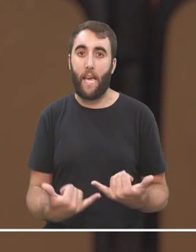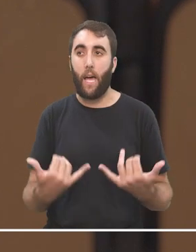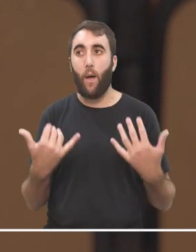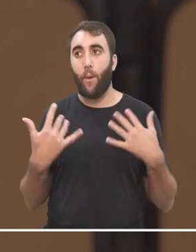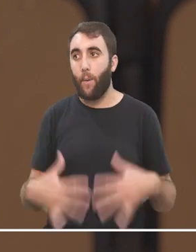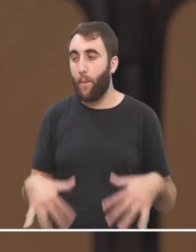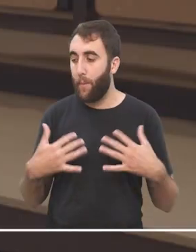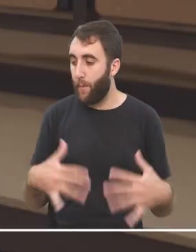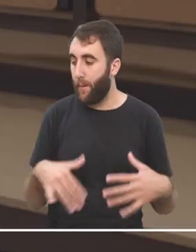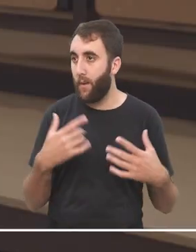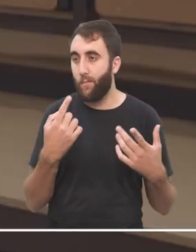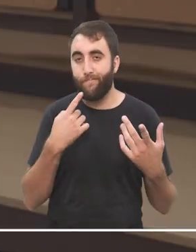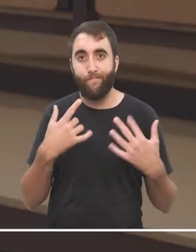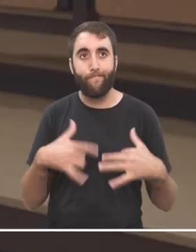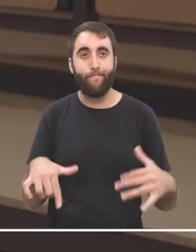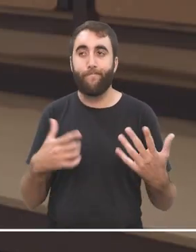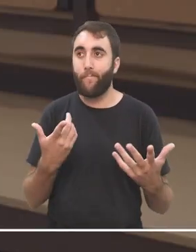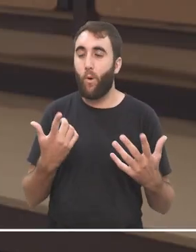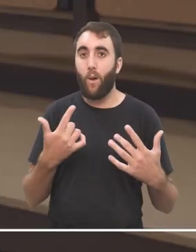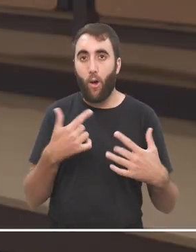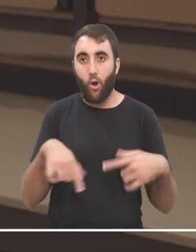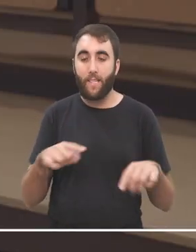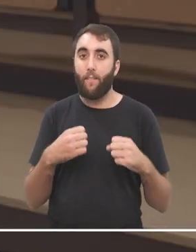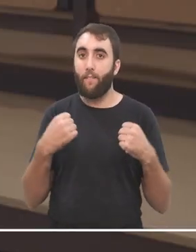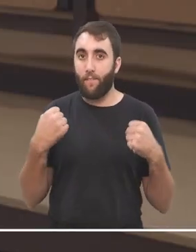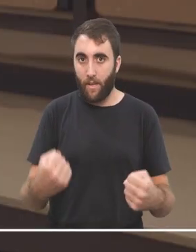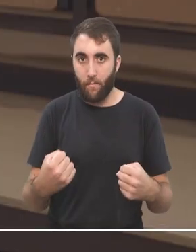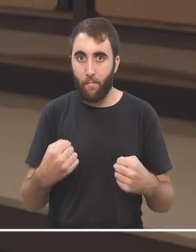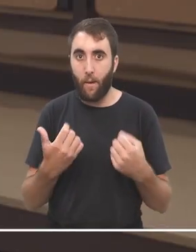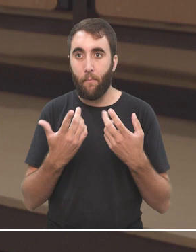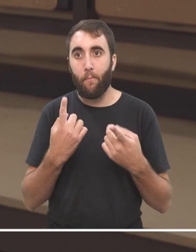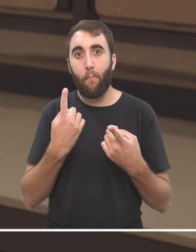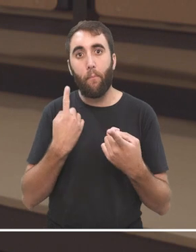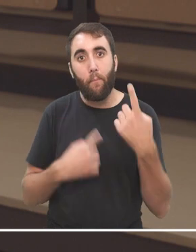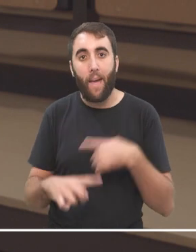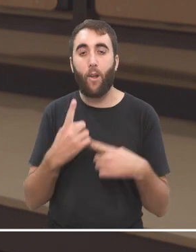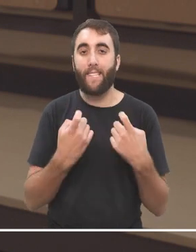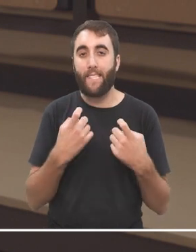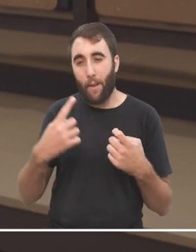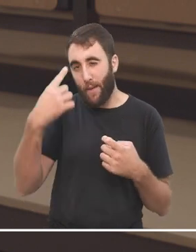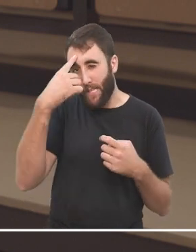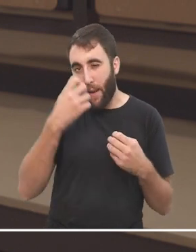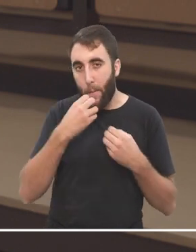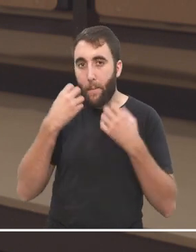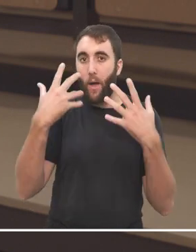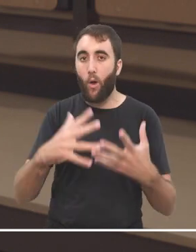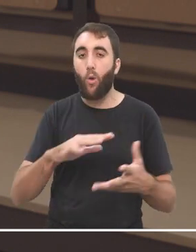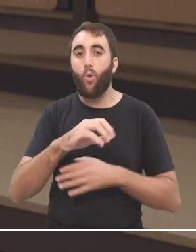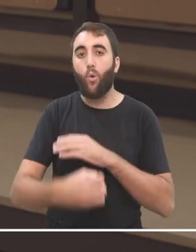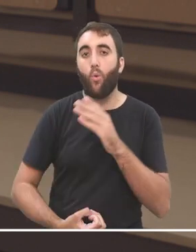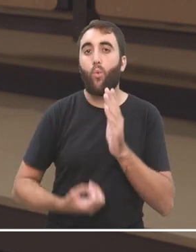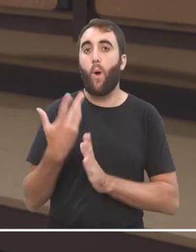base sólida que requiere a lo mejor pensar mejor en las